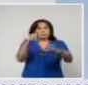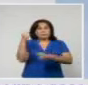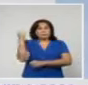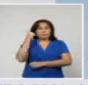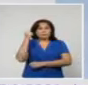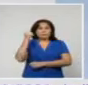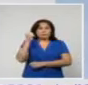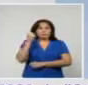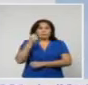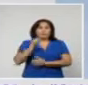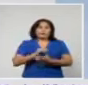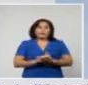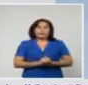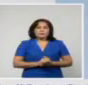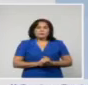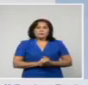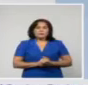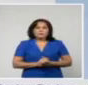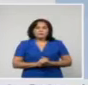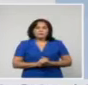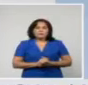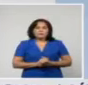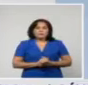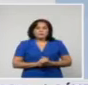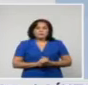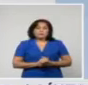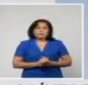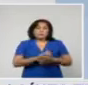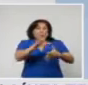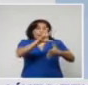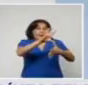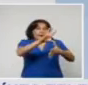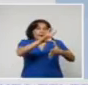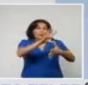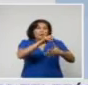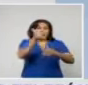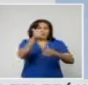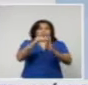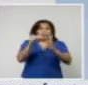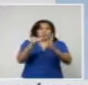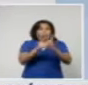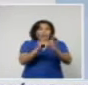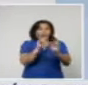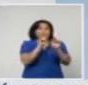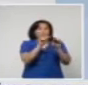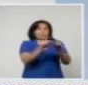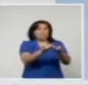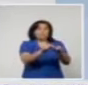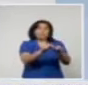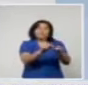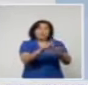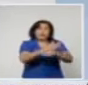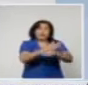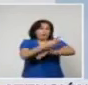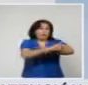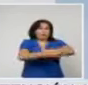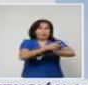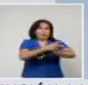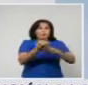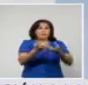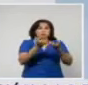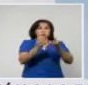tiene en pantalla que nos vamos acercando en la región a casi los 10 millones de contagiados en el mundo. El